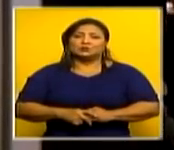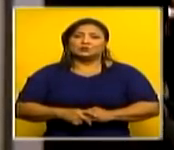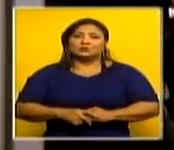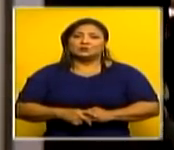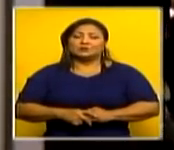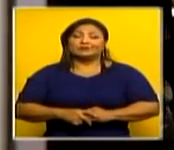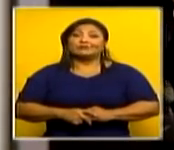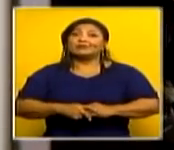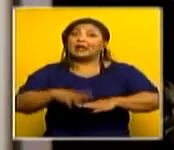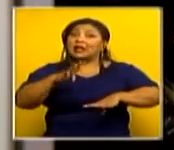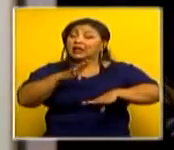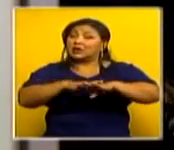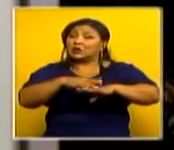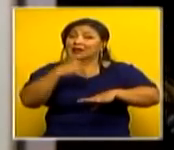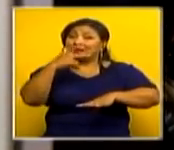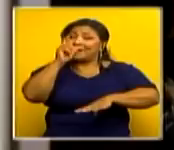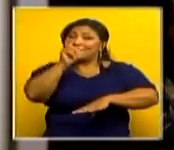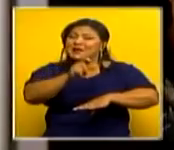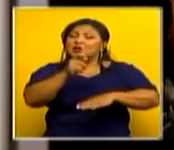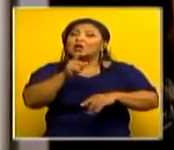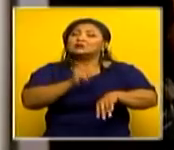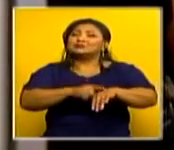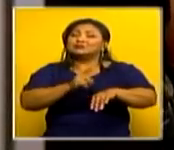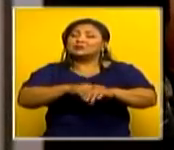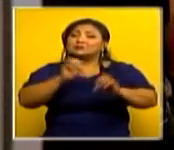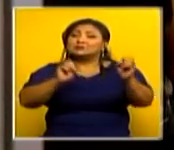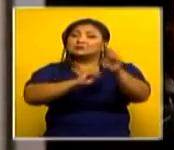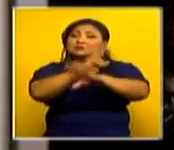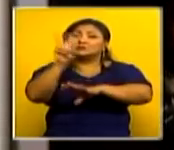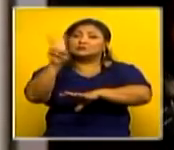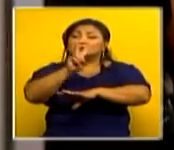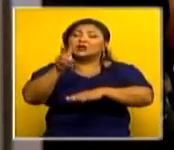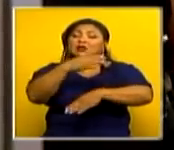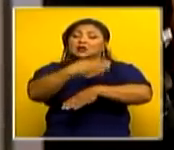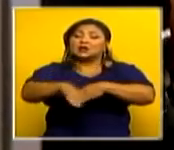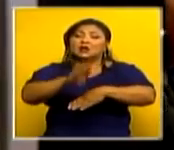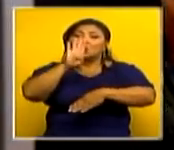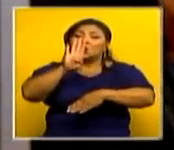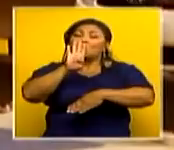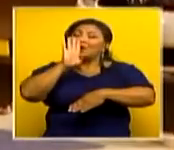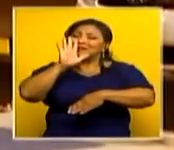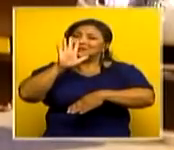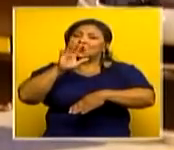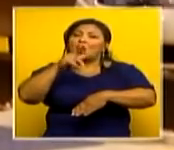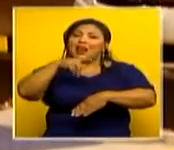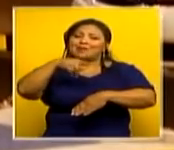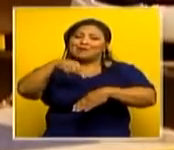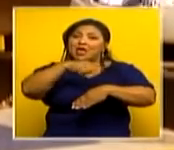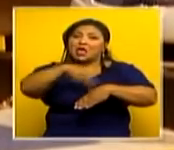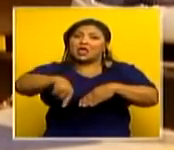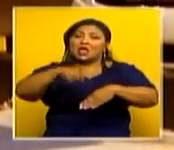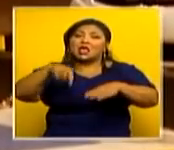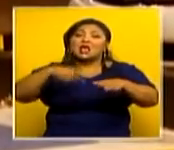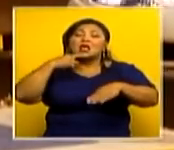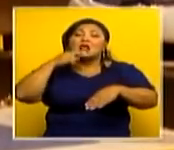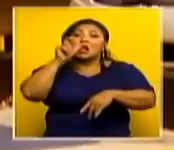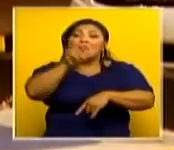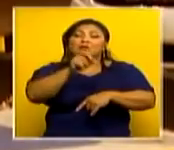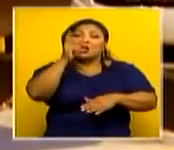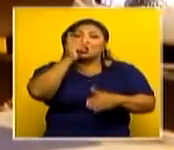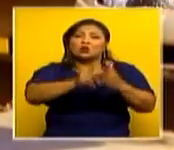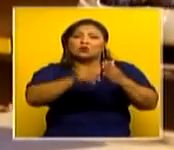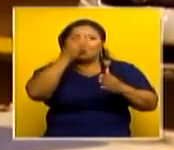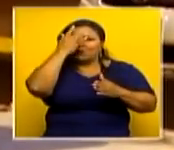La captura de estas tres personas ocurrió la madrugada del viernes en la 45 y la P, luego que la ciudadanía los denunciara por ser